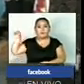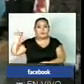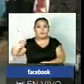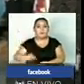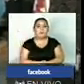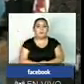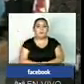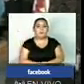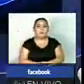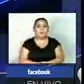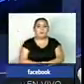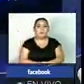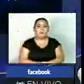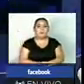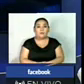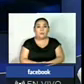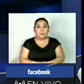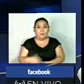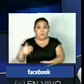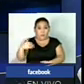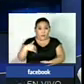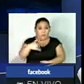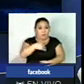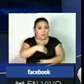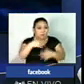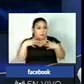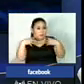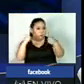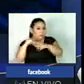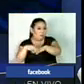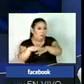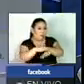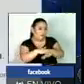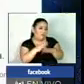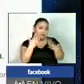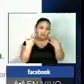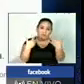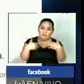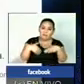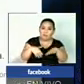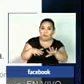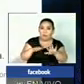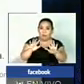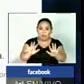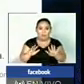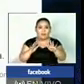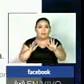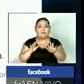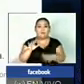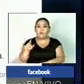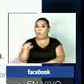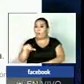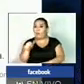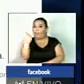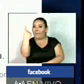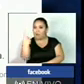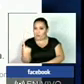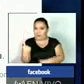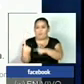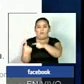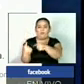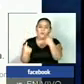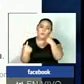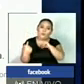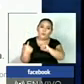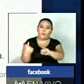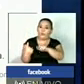López. Y el Ministerio de Salud informó sobre un décimo fallecimiento por COVID-19. Se trata de